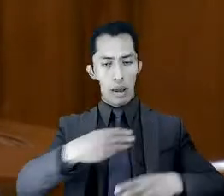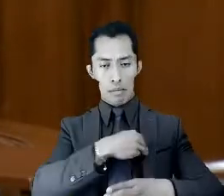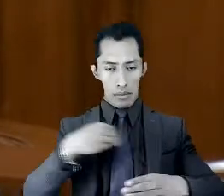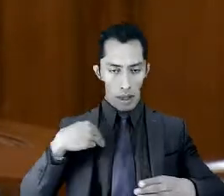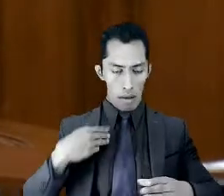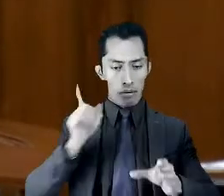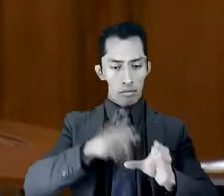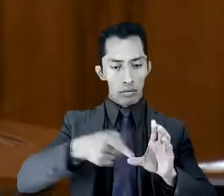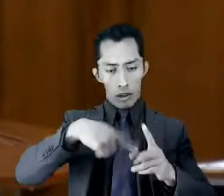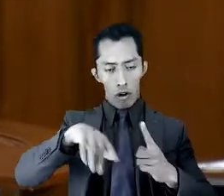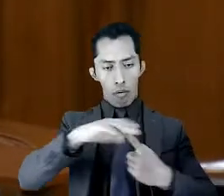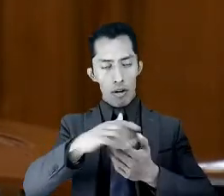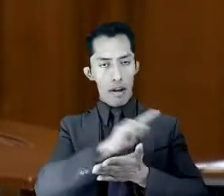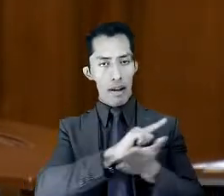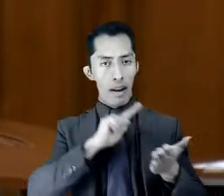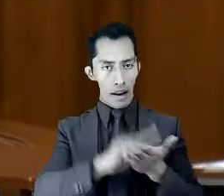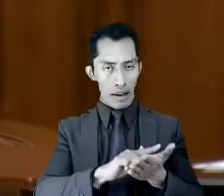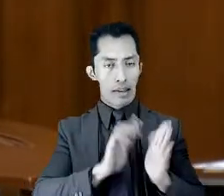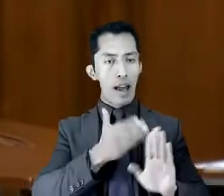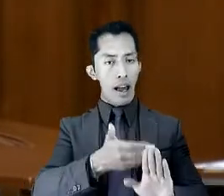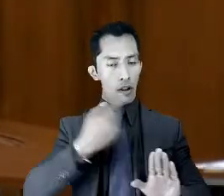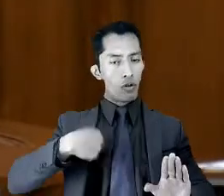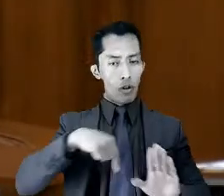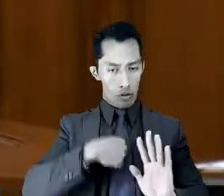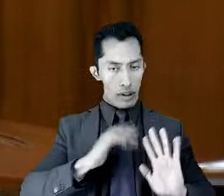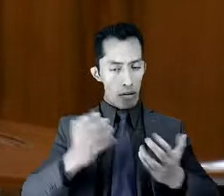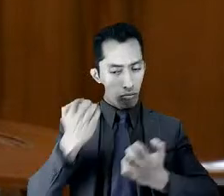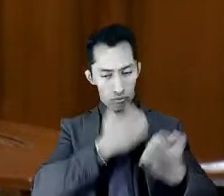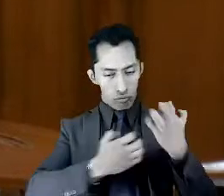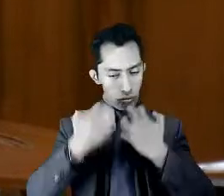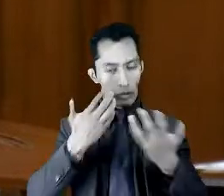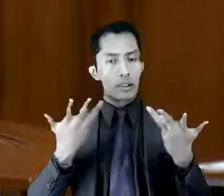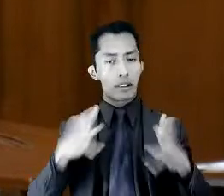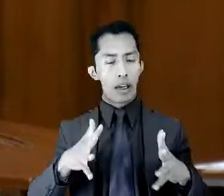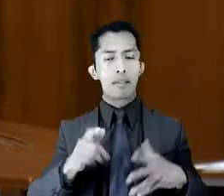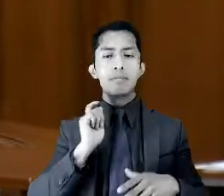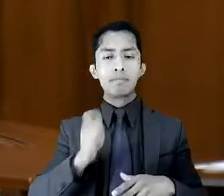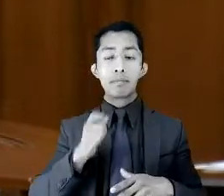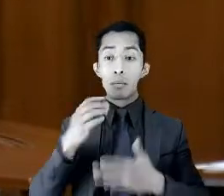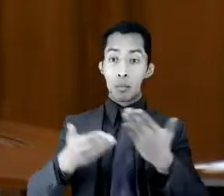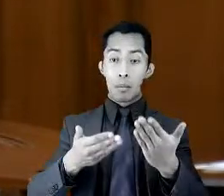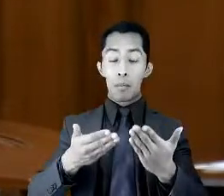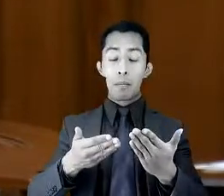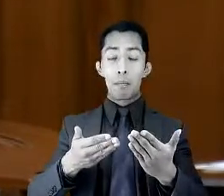comisiones legislativas llevamos a cabo, derivamos